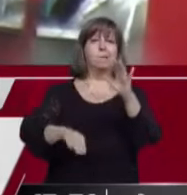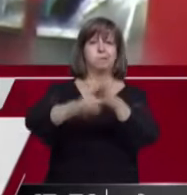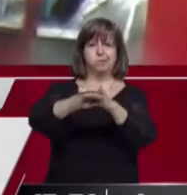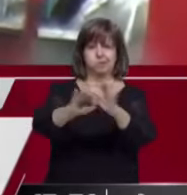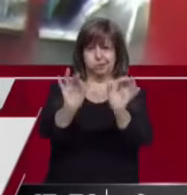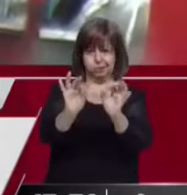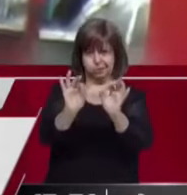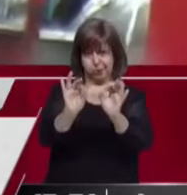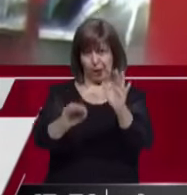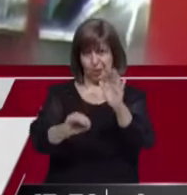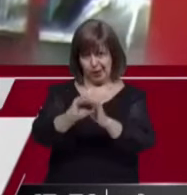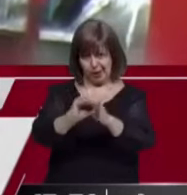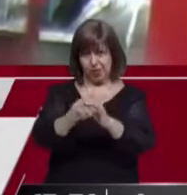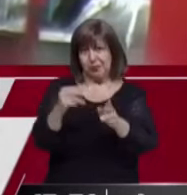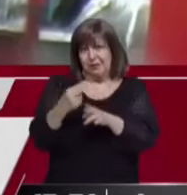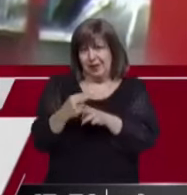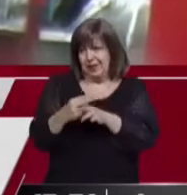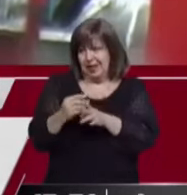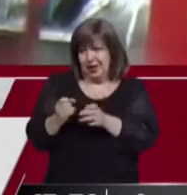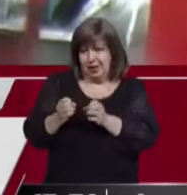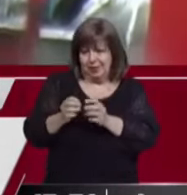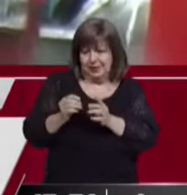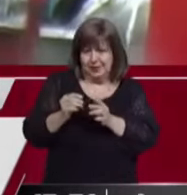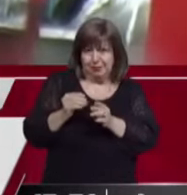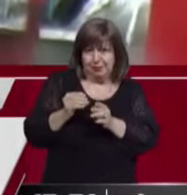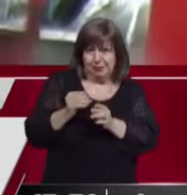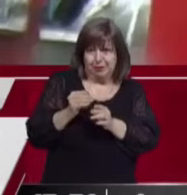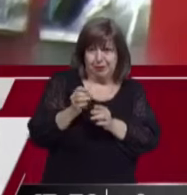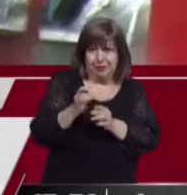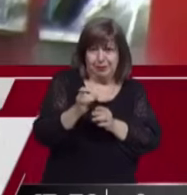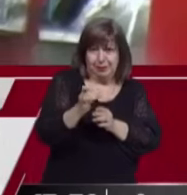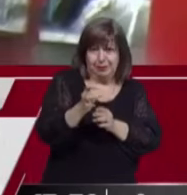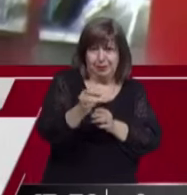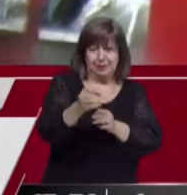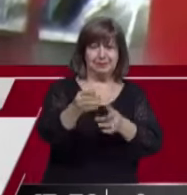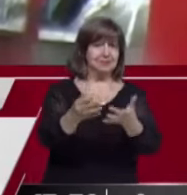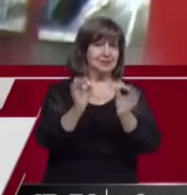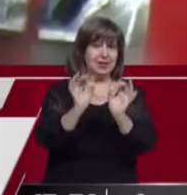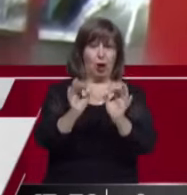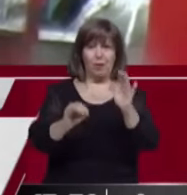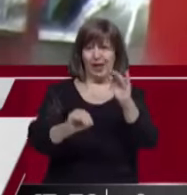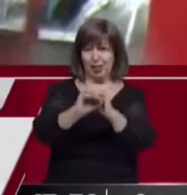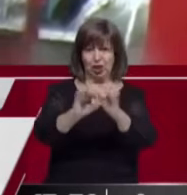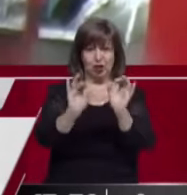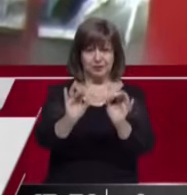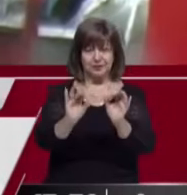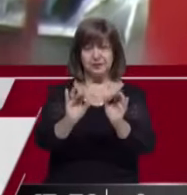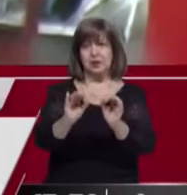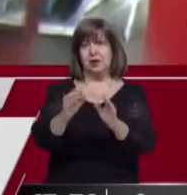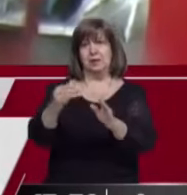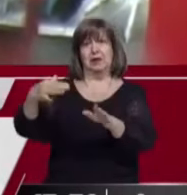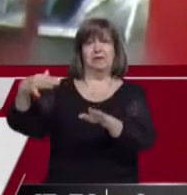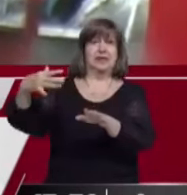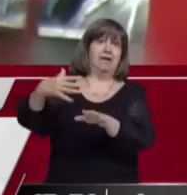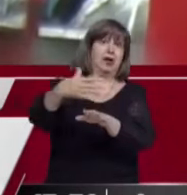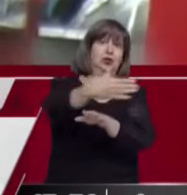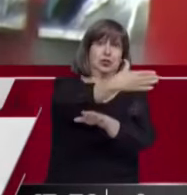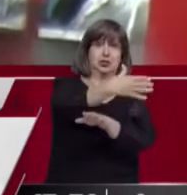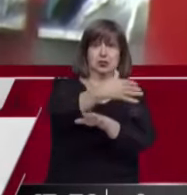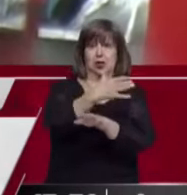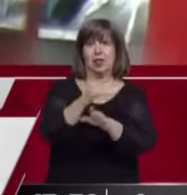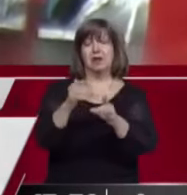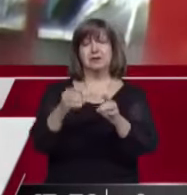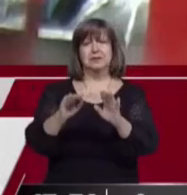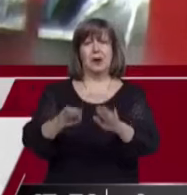combustible porque apenas había transcurrido unos pocos kilómetros desde que salió de retiro tenía todavía todo el recorrido por delante Así que estaba